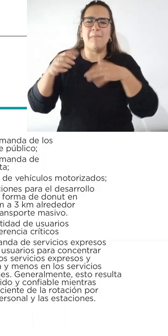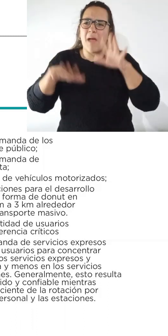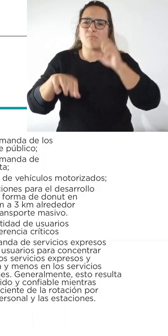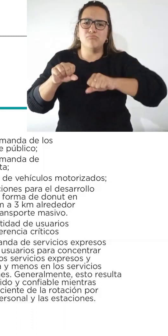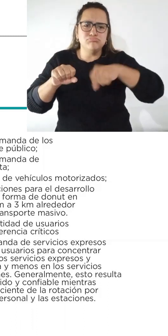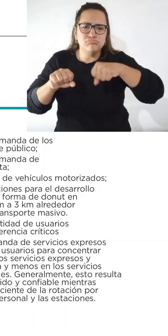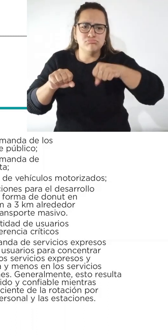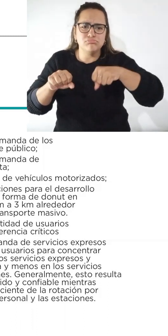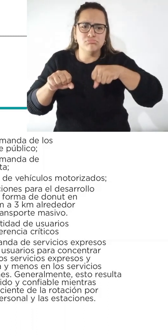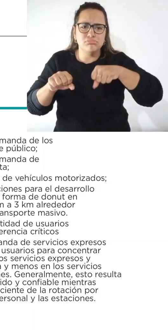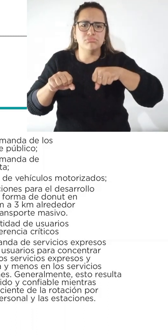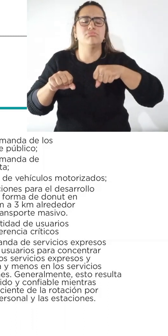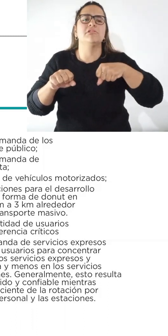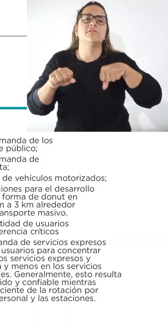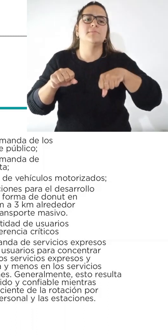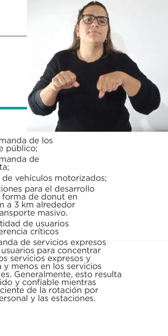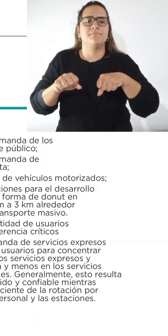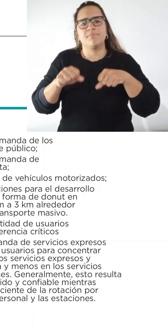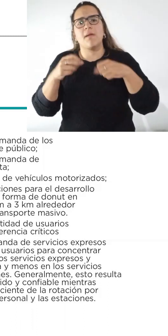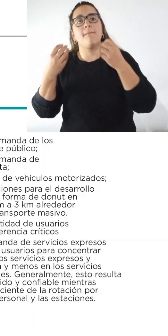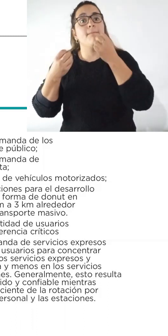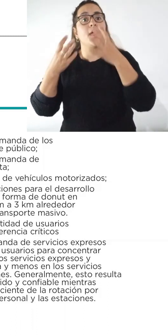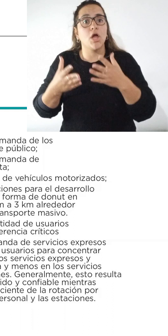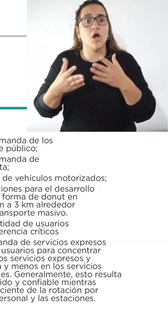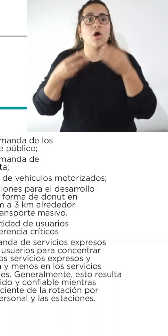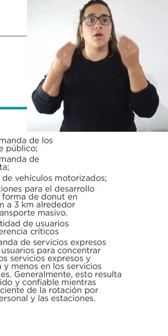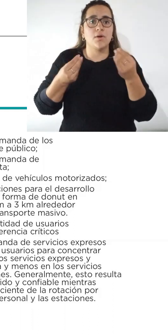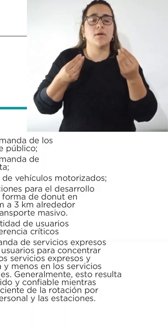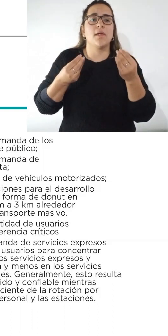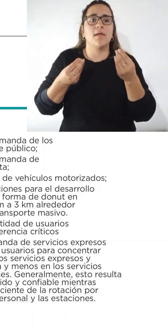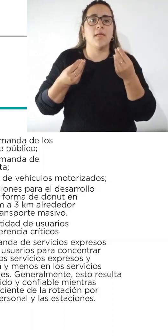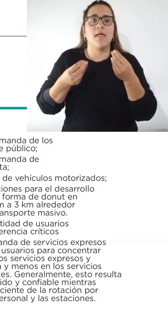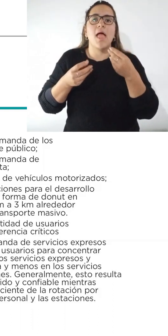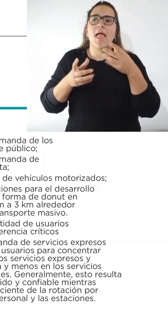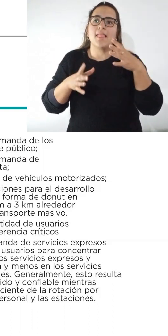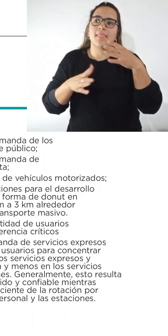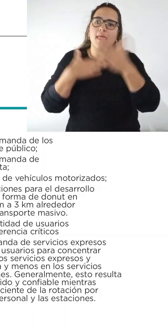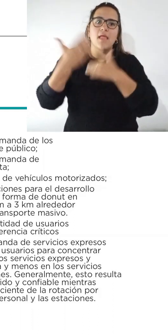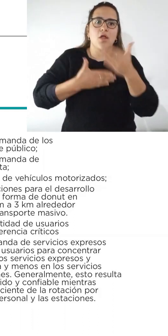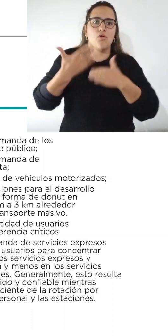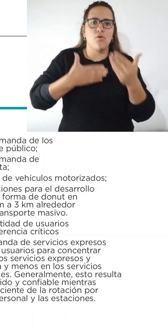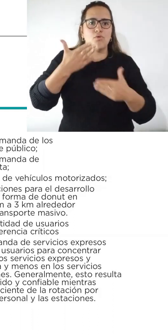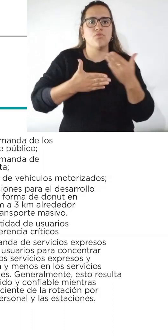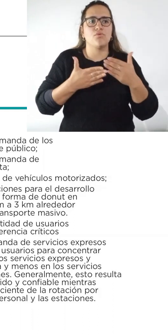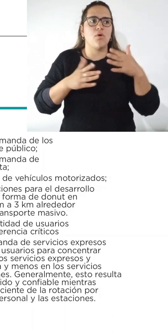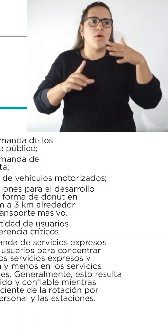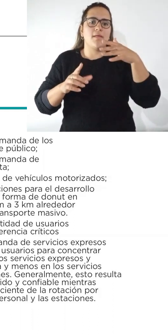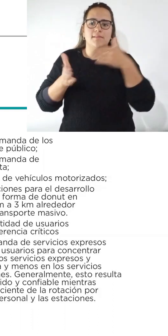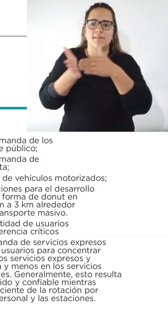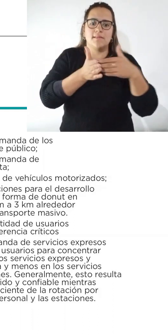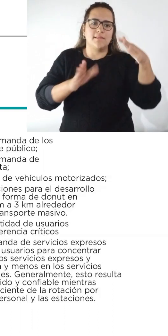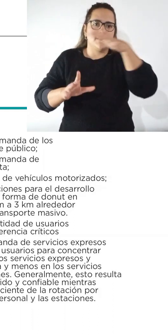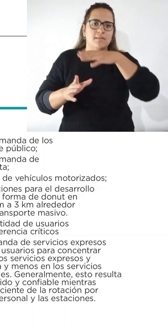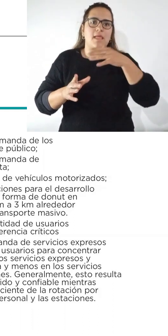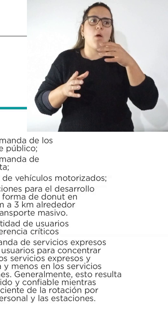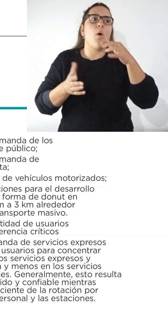vehículos motorizados, eh, la mejora en las condiciones para el desarrollo urbano